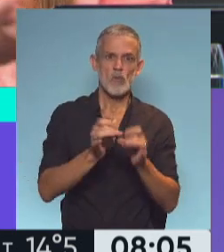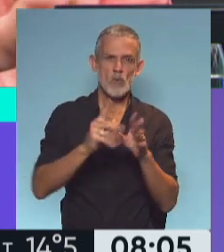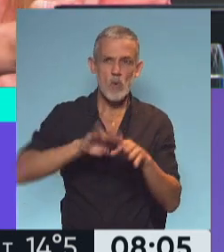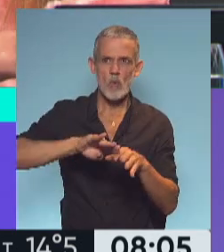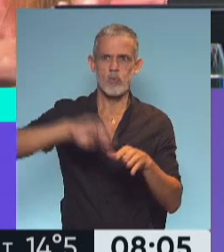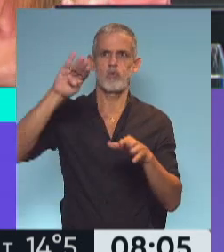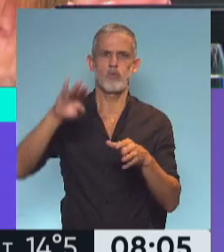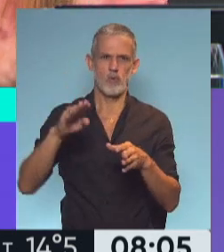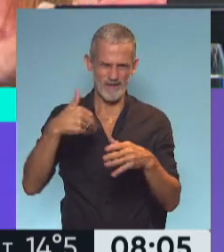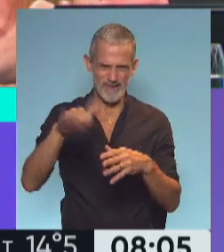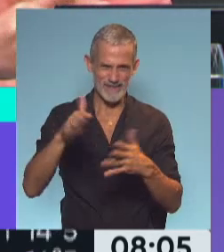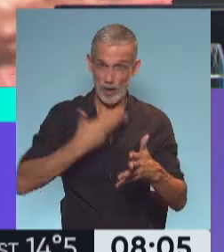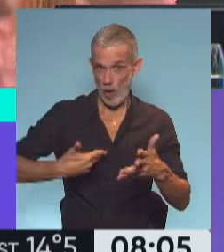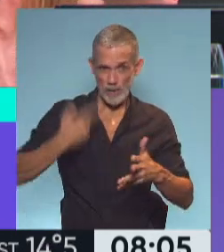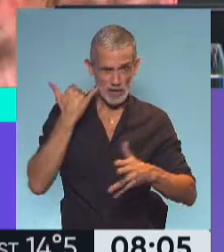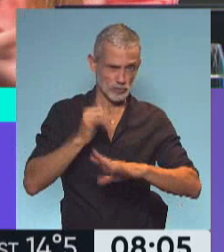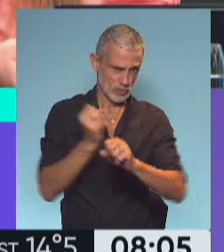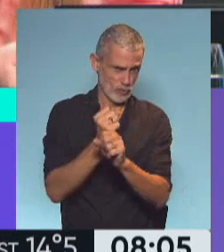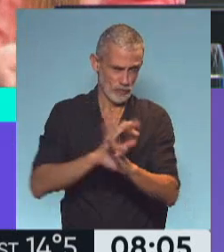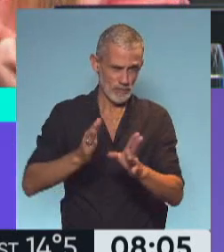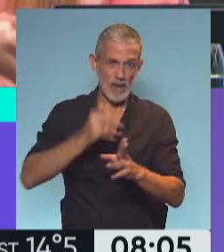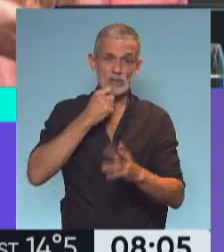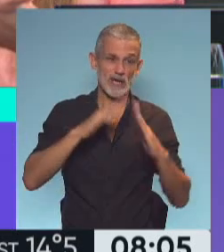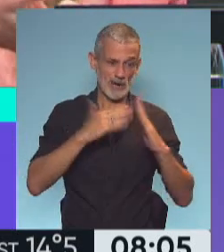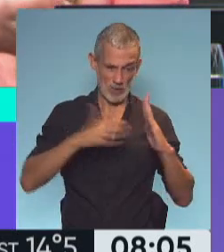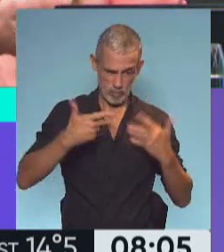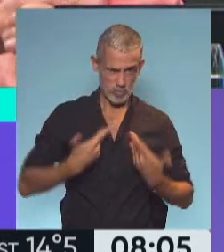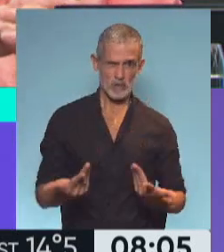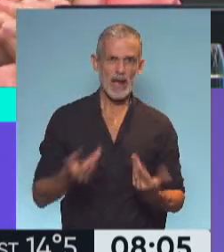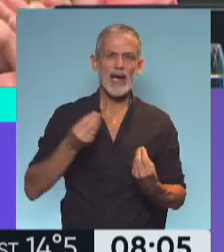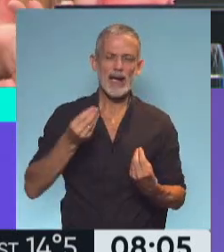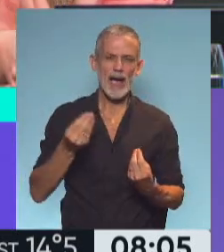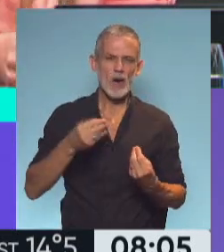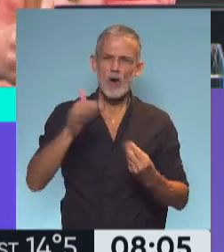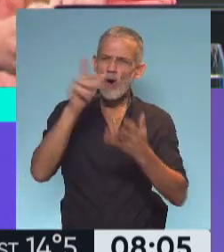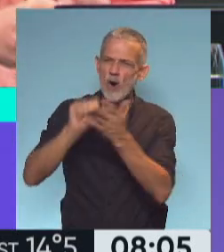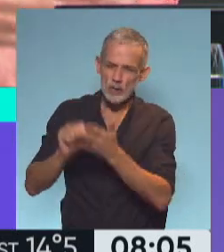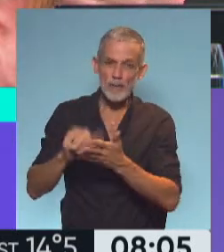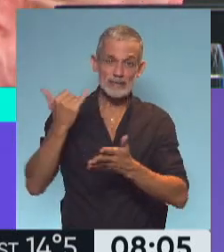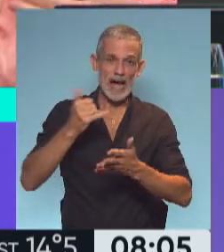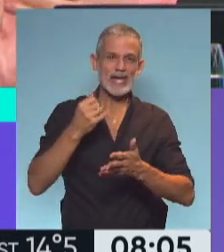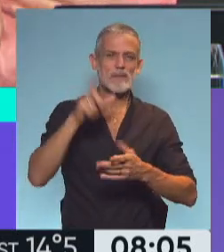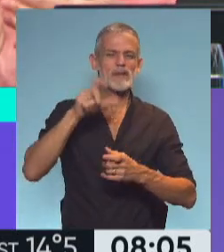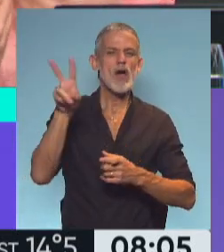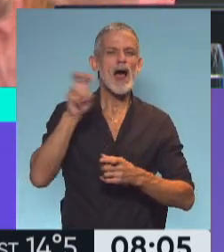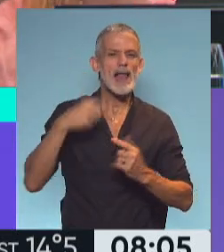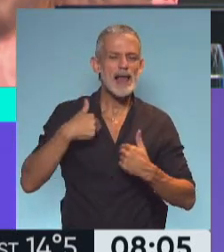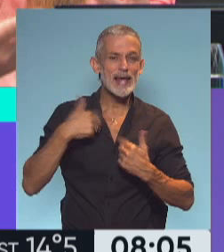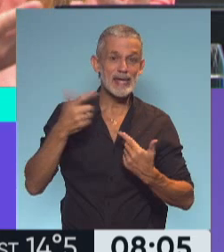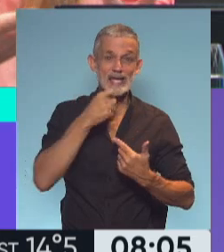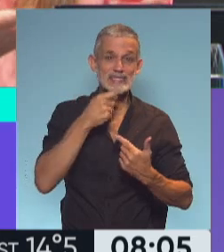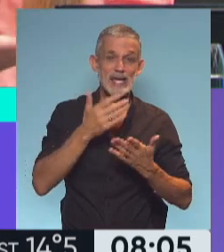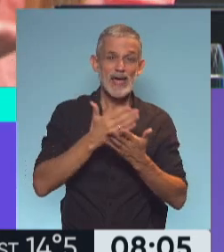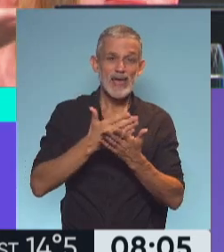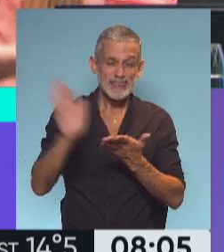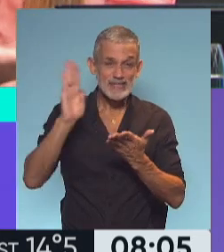una segunda ola. Si a vos te desalojan de tu casa, de hecho hay estudios de otros países que tienen los inquilinos de que cuando se habilitan los